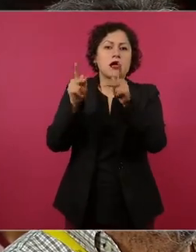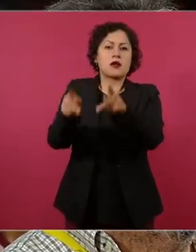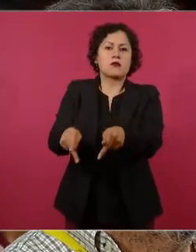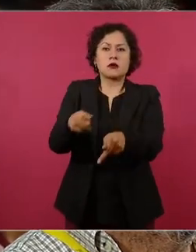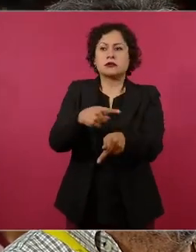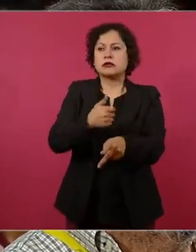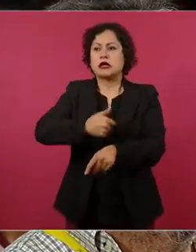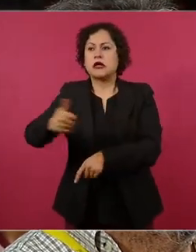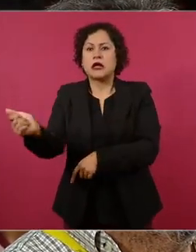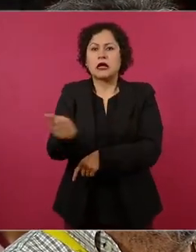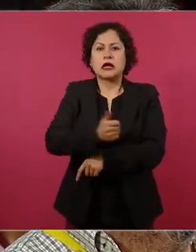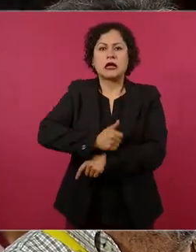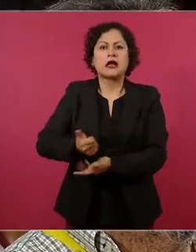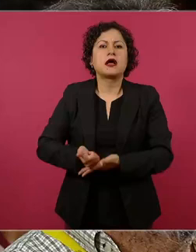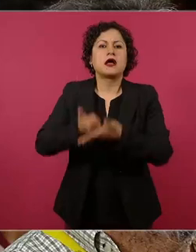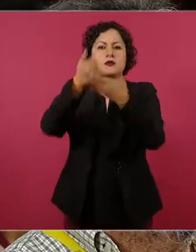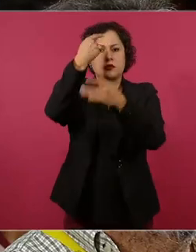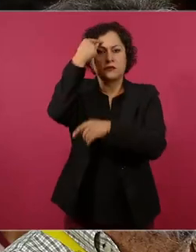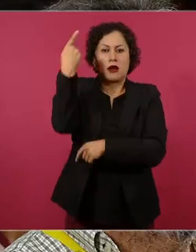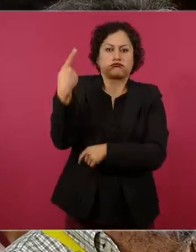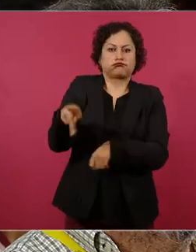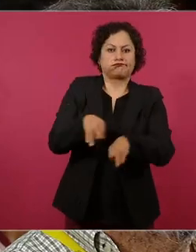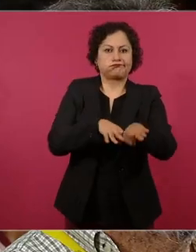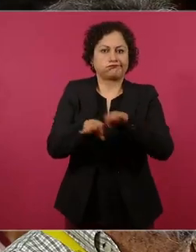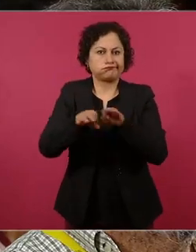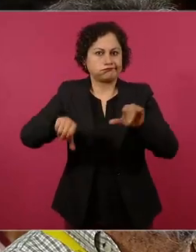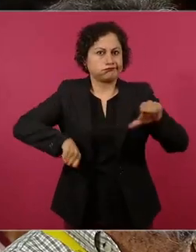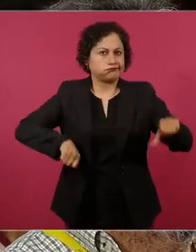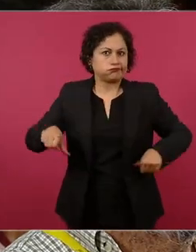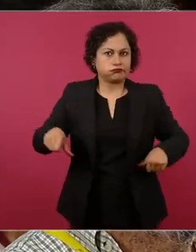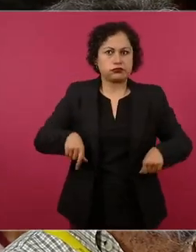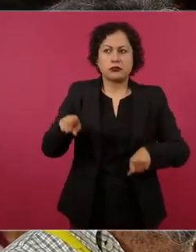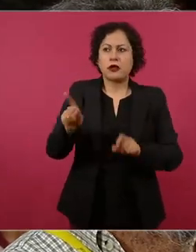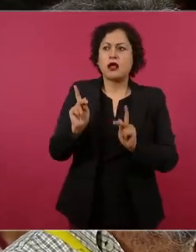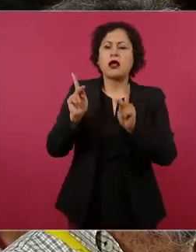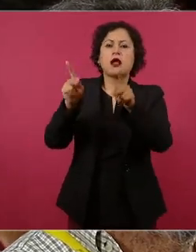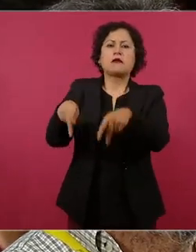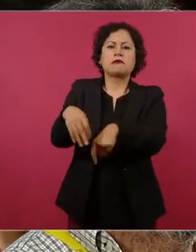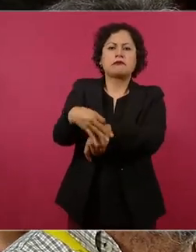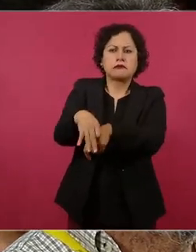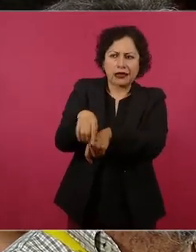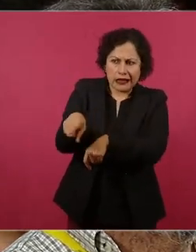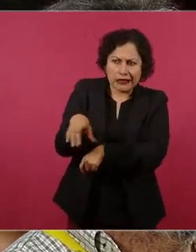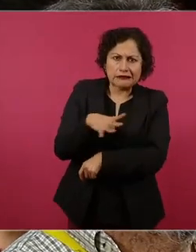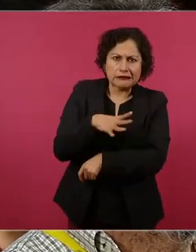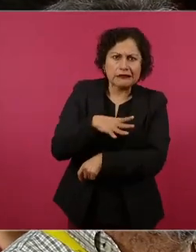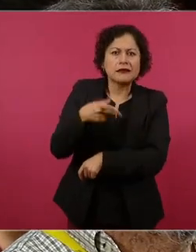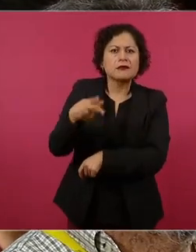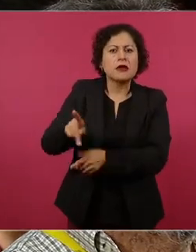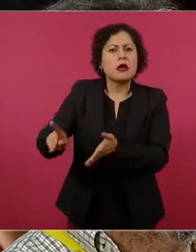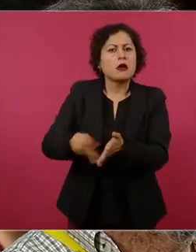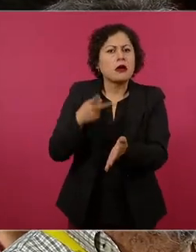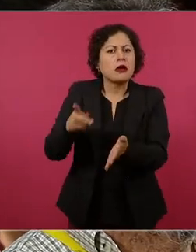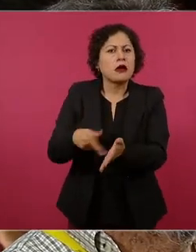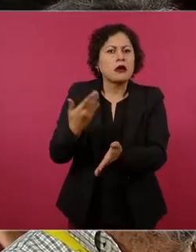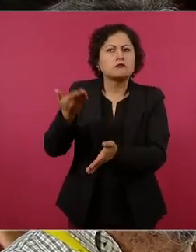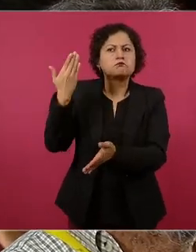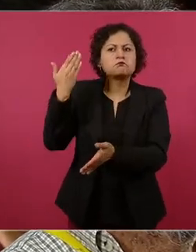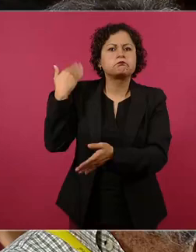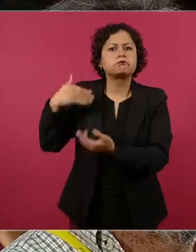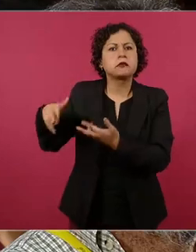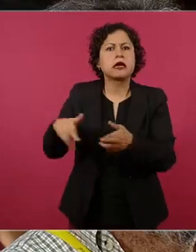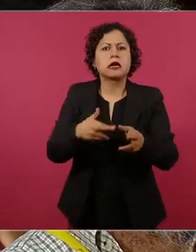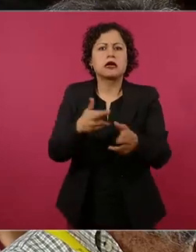y el que hay es un puente provisional. Ya el río se ha llevado varias veces este